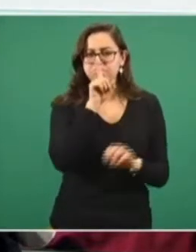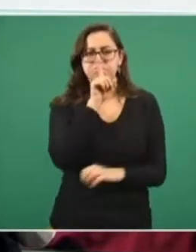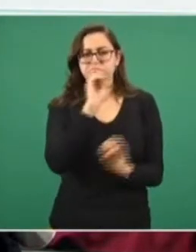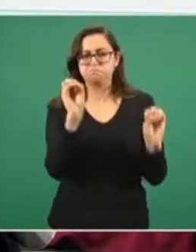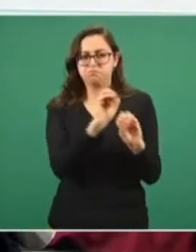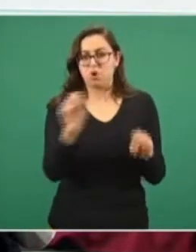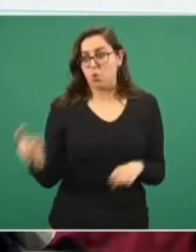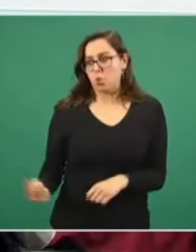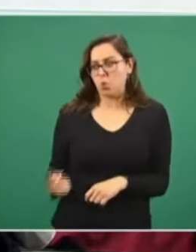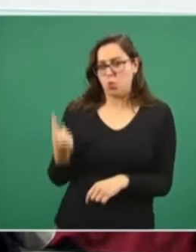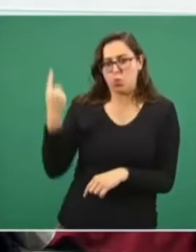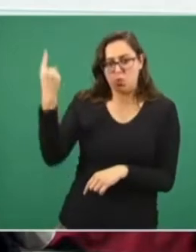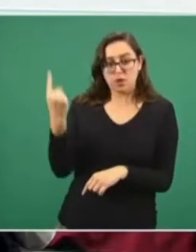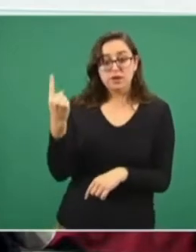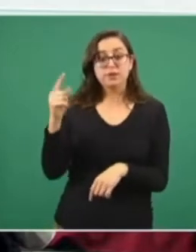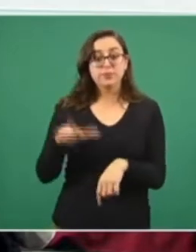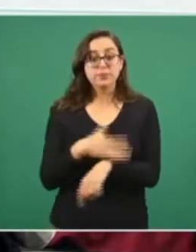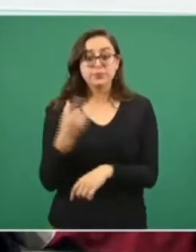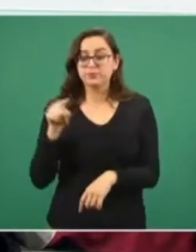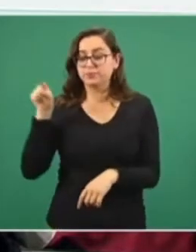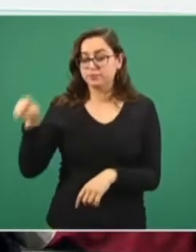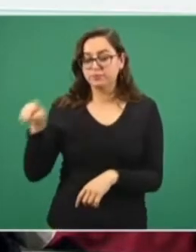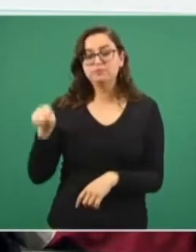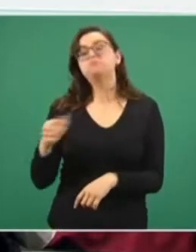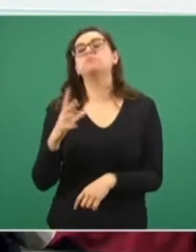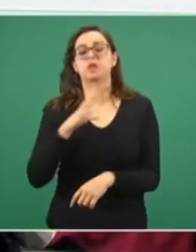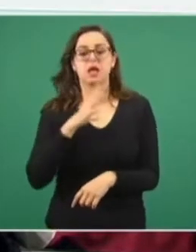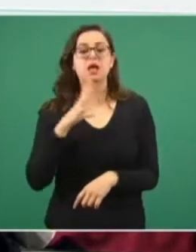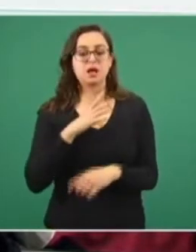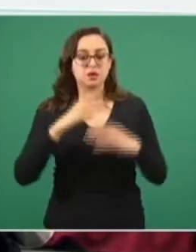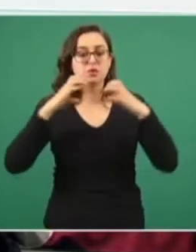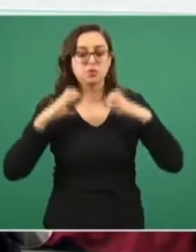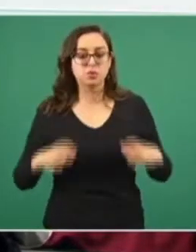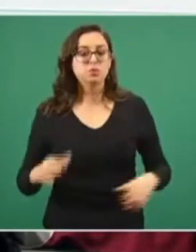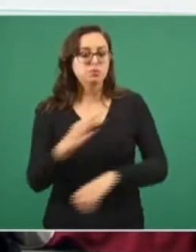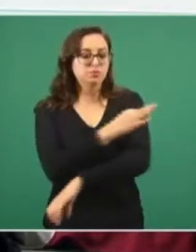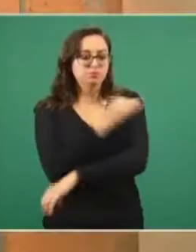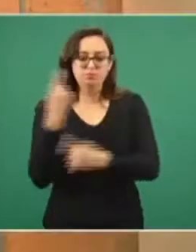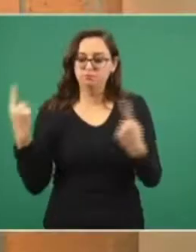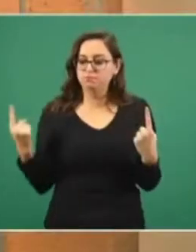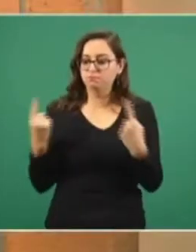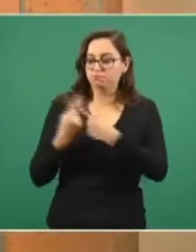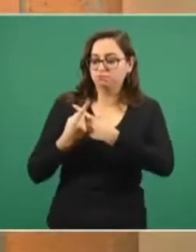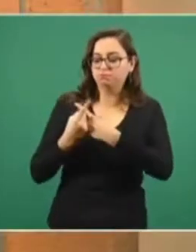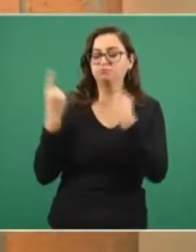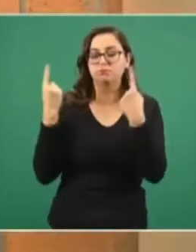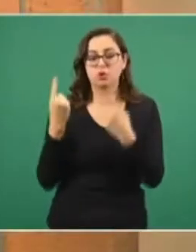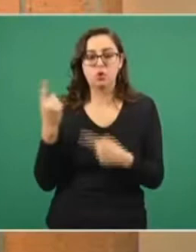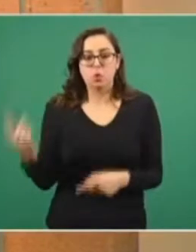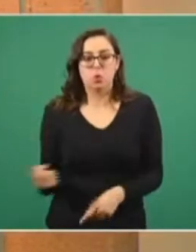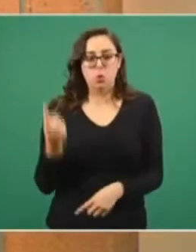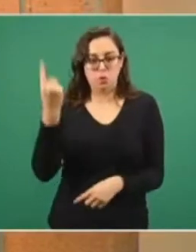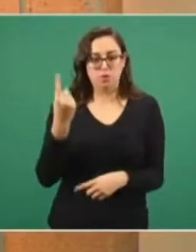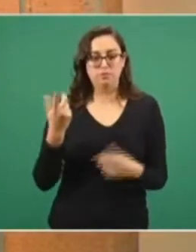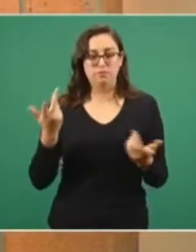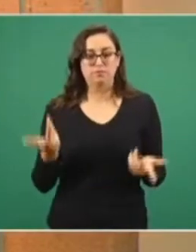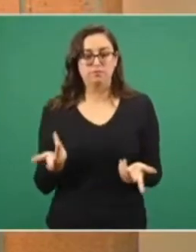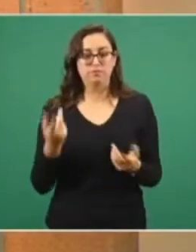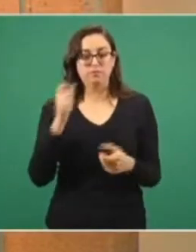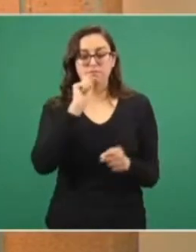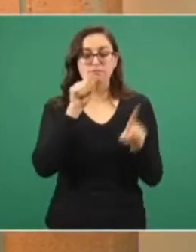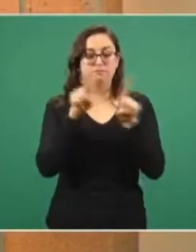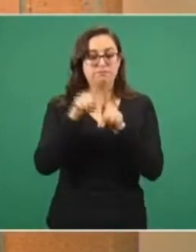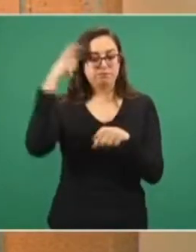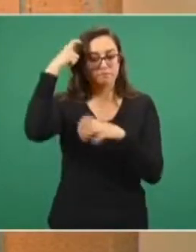Entonces tenemos la reacción alérgica confirmada, un evento supuestamente atribuible a vacunación e inmunización, y la